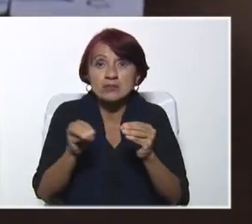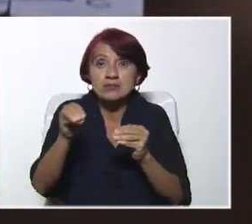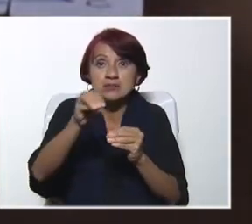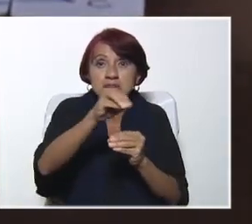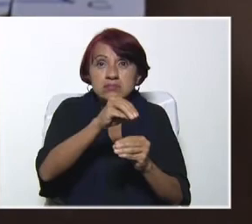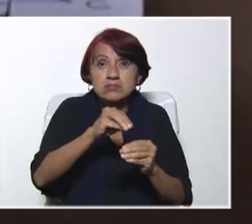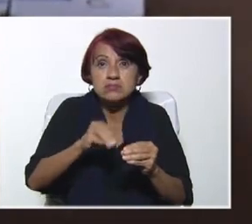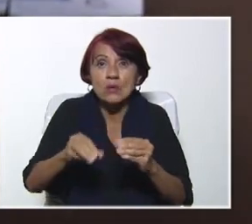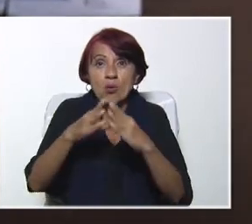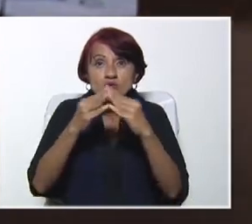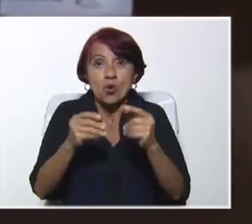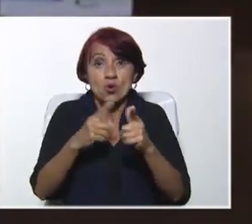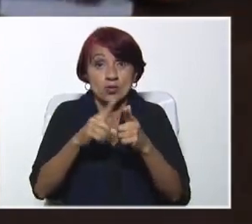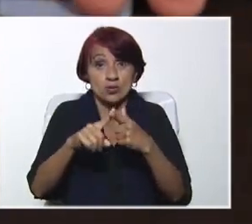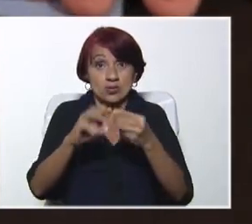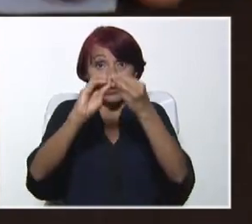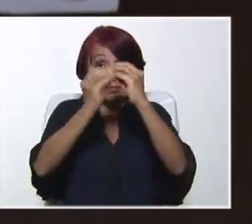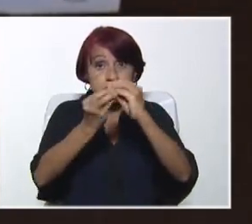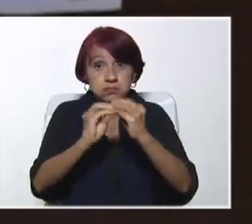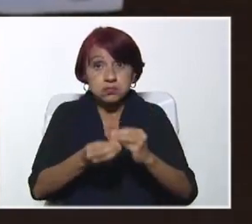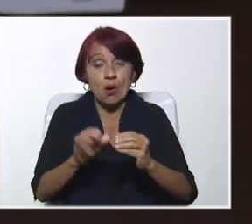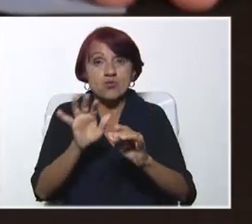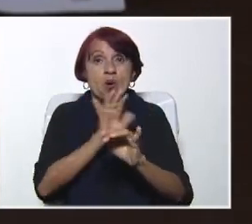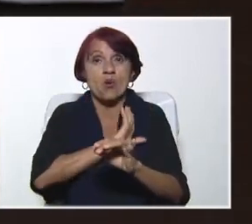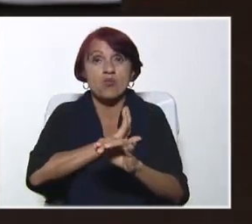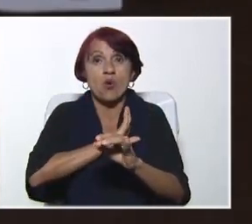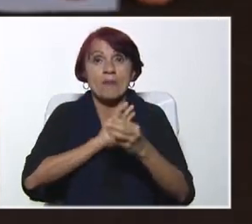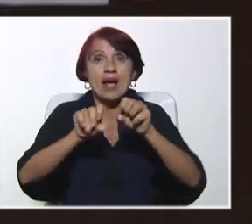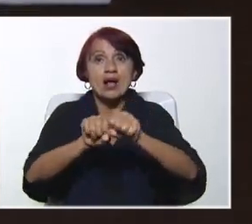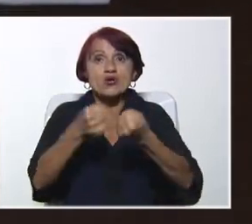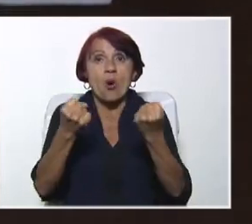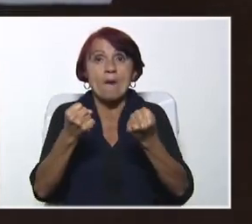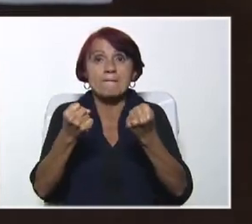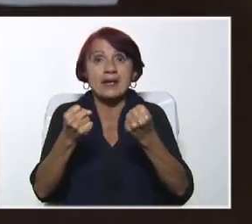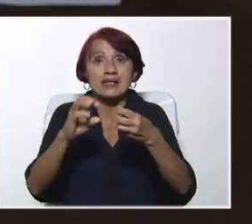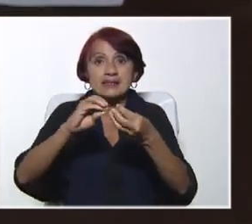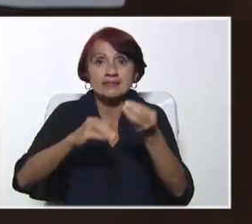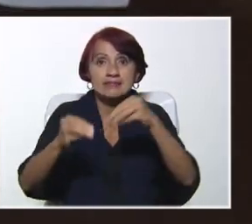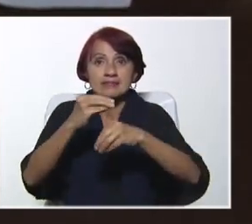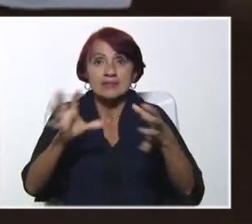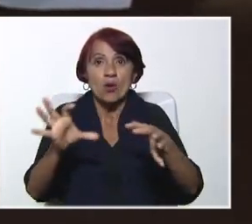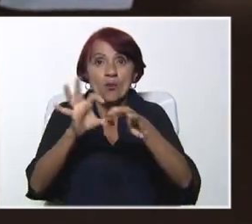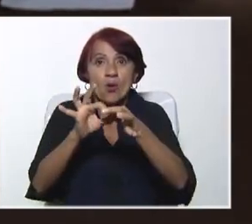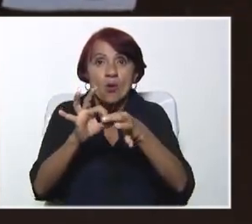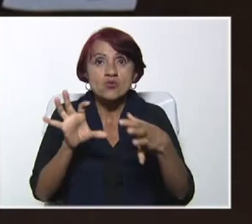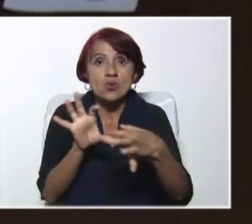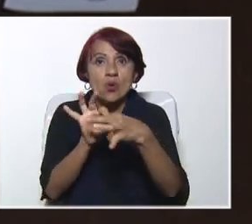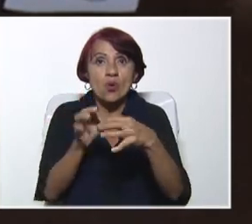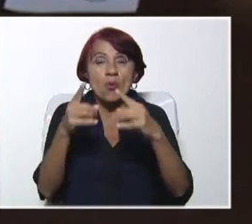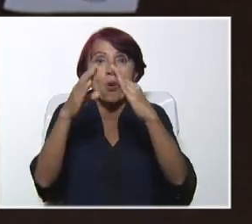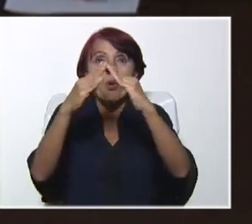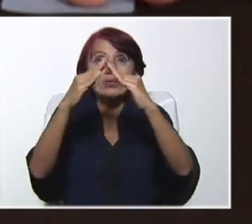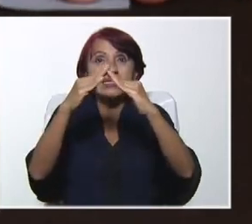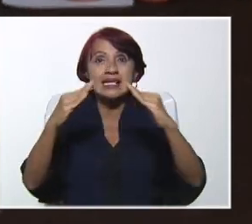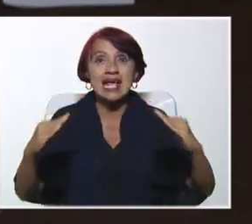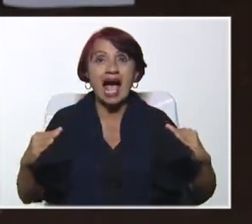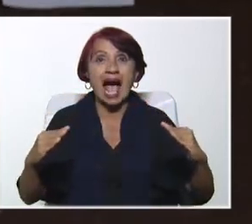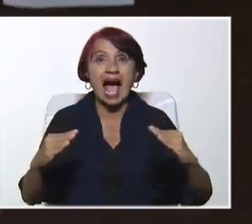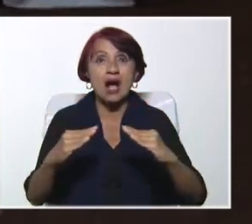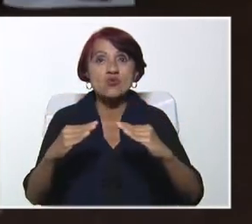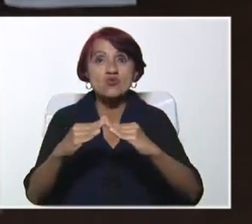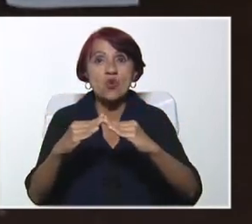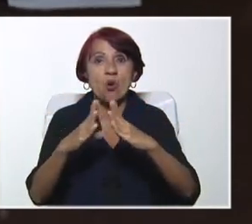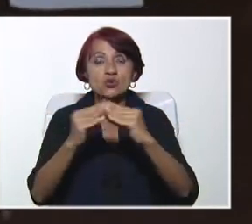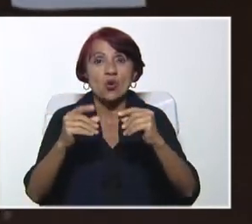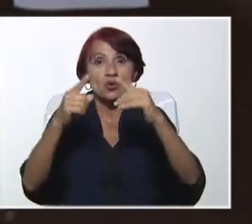y armamos nuestro rompecabezas, que es un triángulo, y una vez que